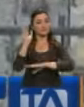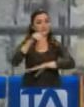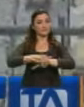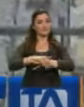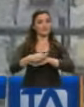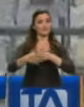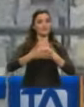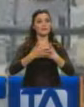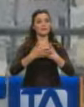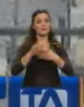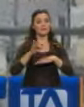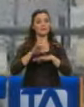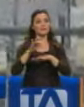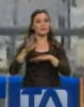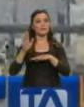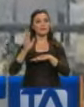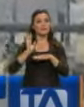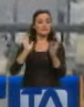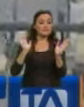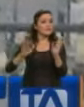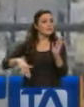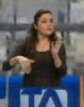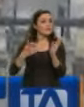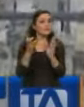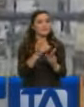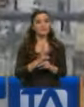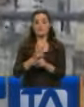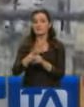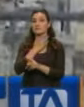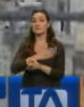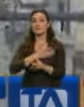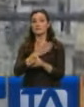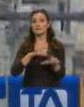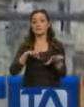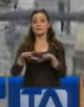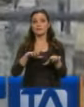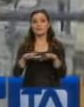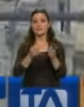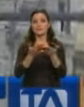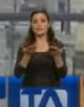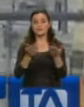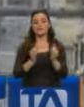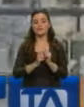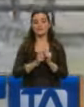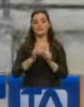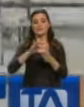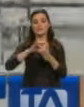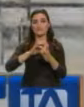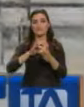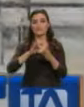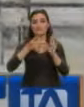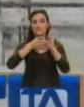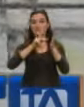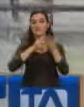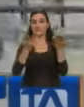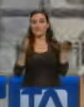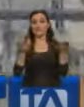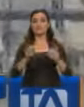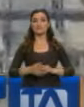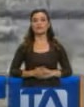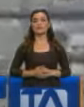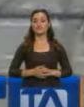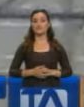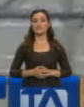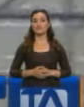cierran un poquito más tarde o más temprano, así que vaya con mucha precaución por la zona, porque eso genera mucho riesgo. Sobre la avenida 6 de diciembre, en